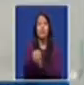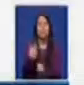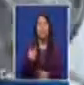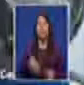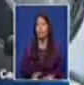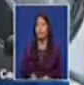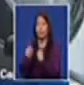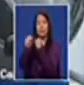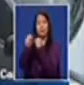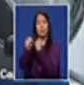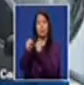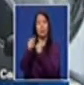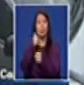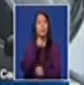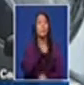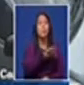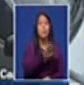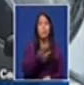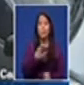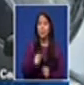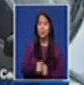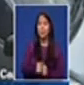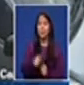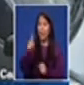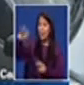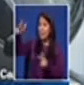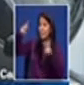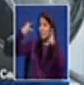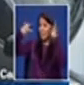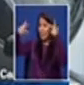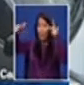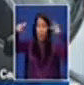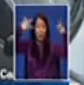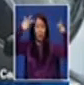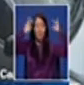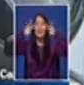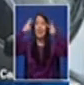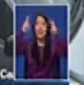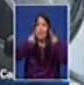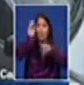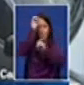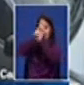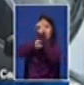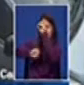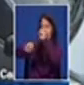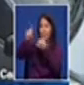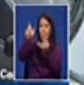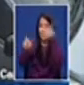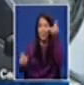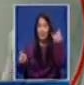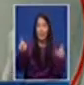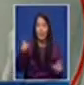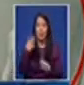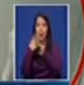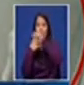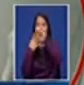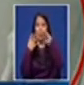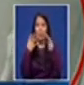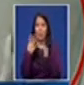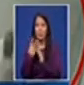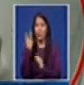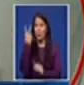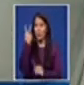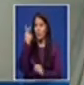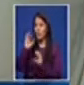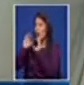asalto. En los videos captados por las cámaras de vigilancia se observa las posiciones de los sujetos. Dos